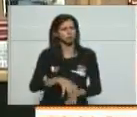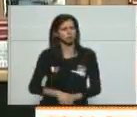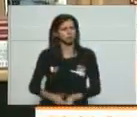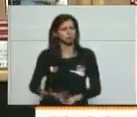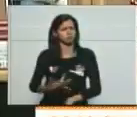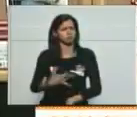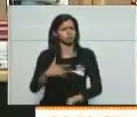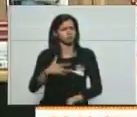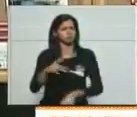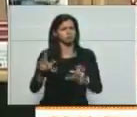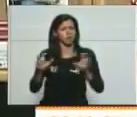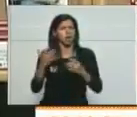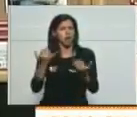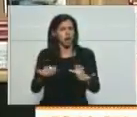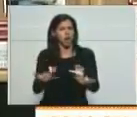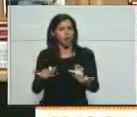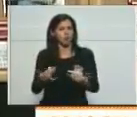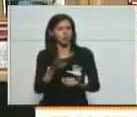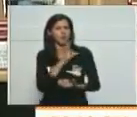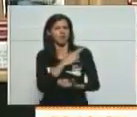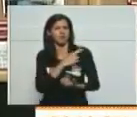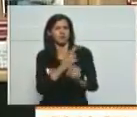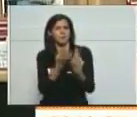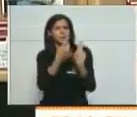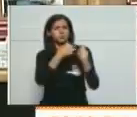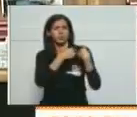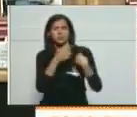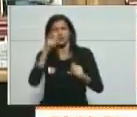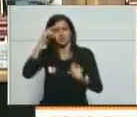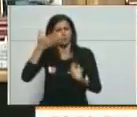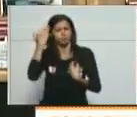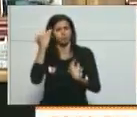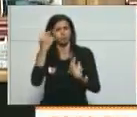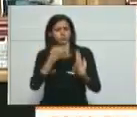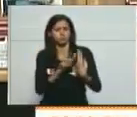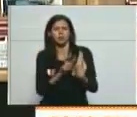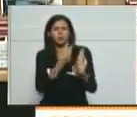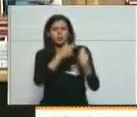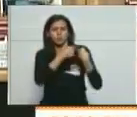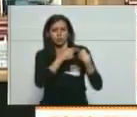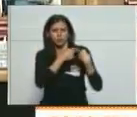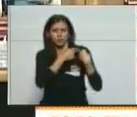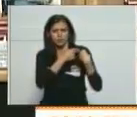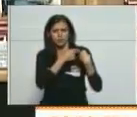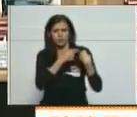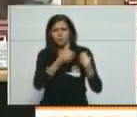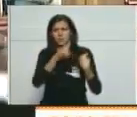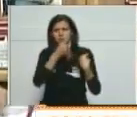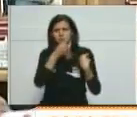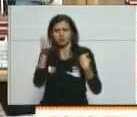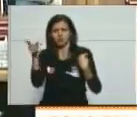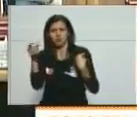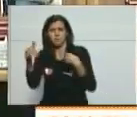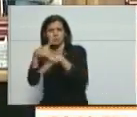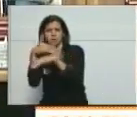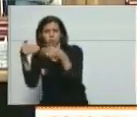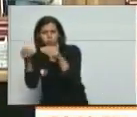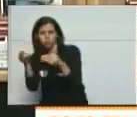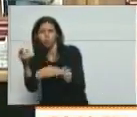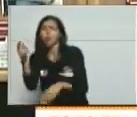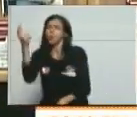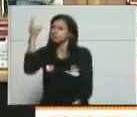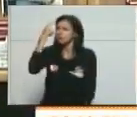¿verdad? A menos que Ramos Alú ahora sea el jefe de prensa del Ministerio Público, ¿será? ¿O será que Ramos Alú sabía lo que se iba a decir